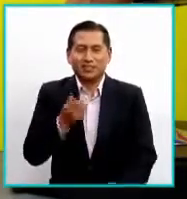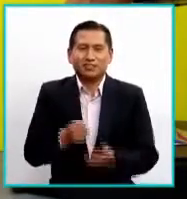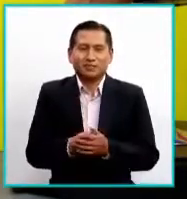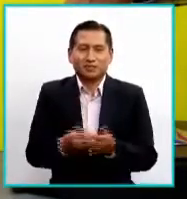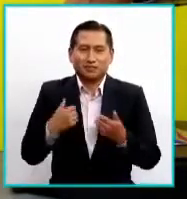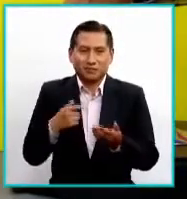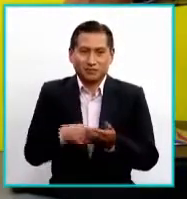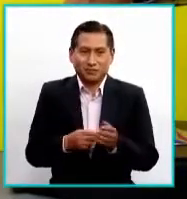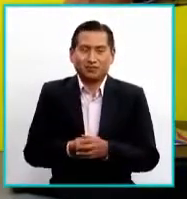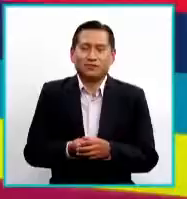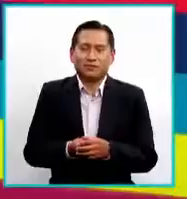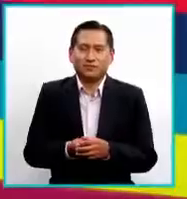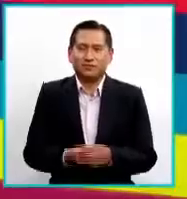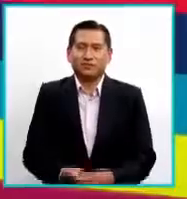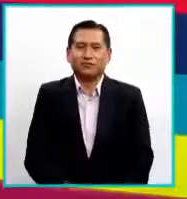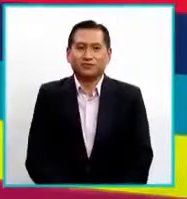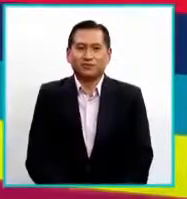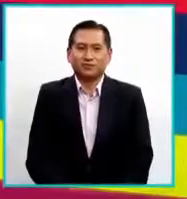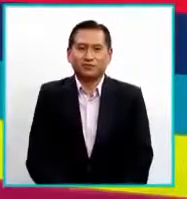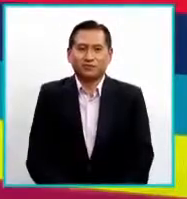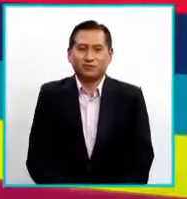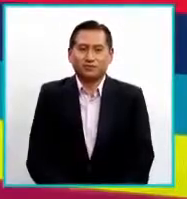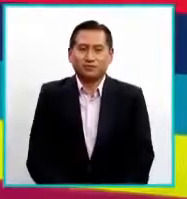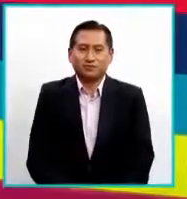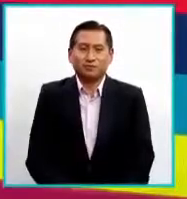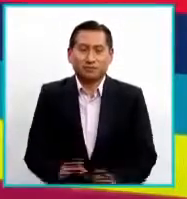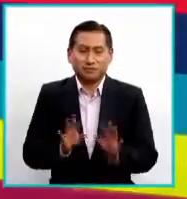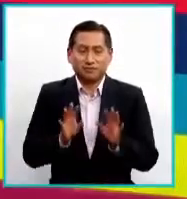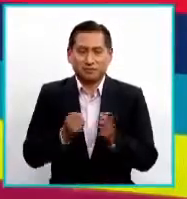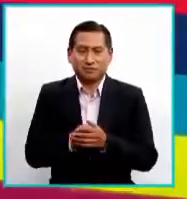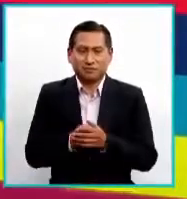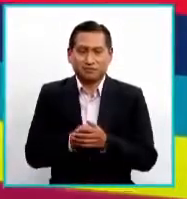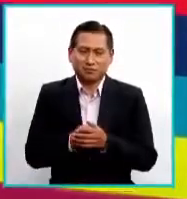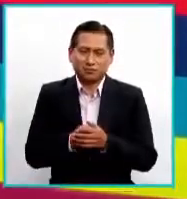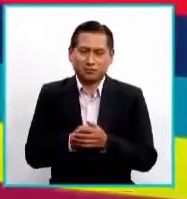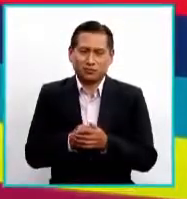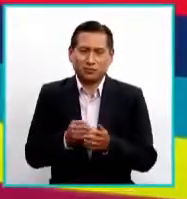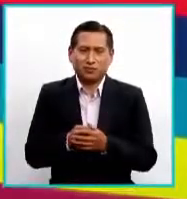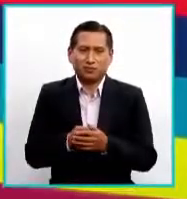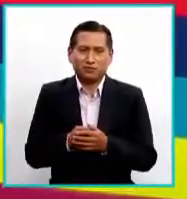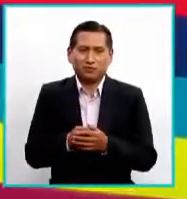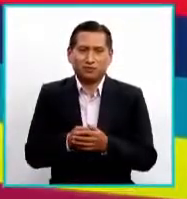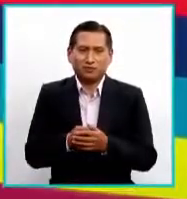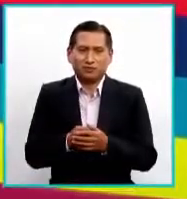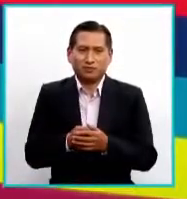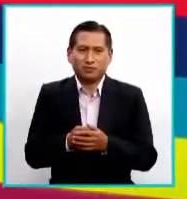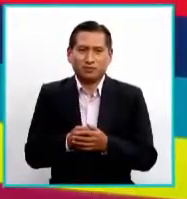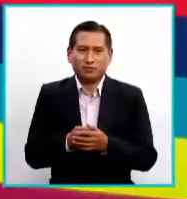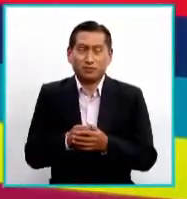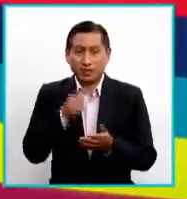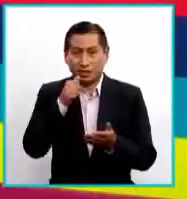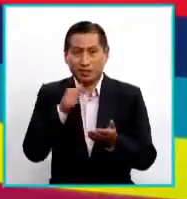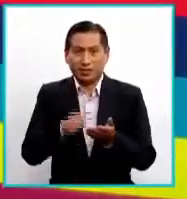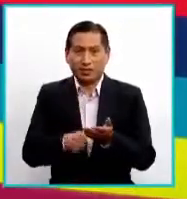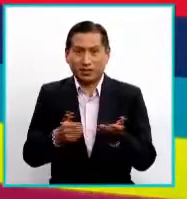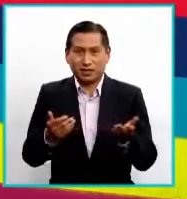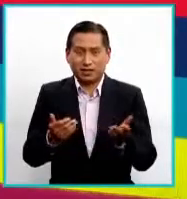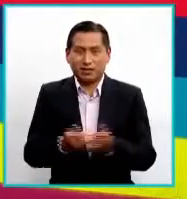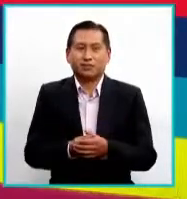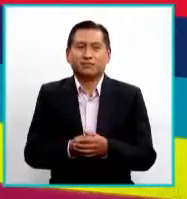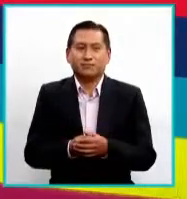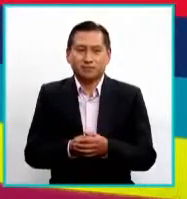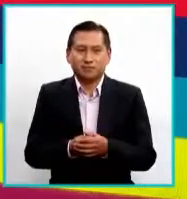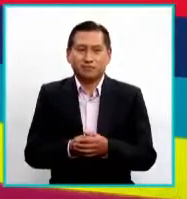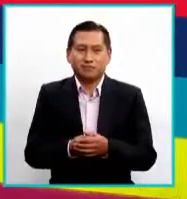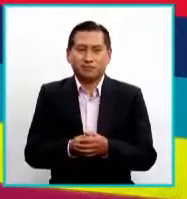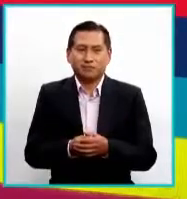Aquí está. A ver. Ay, no. Esa es una carta.